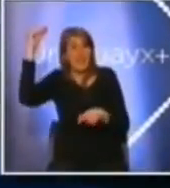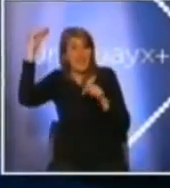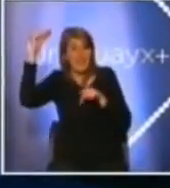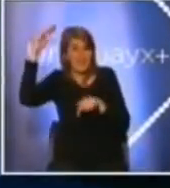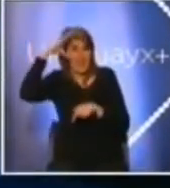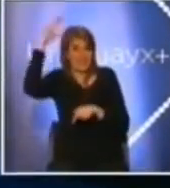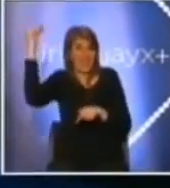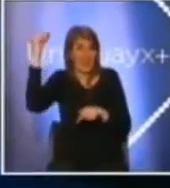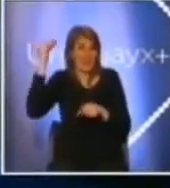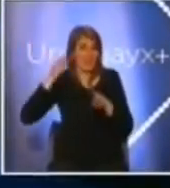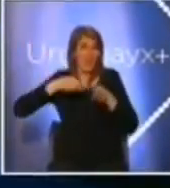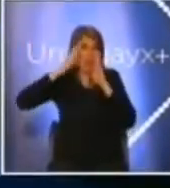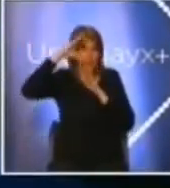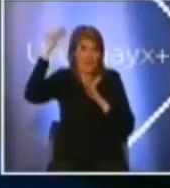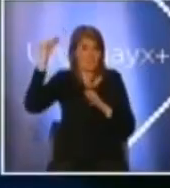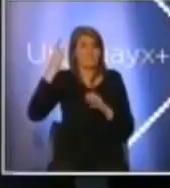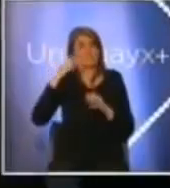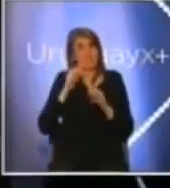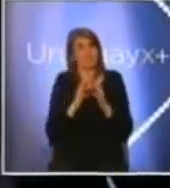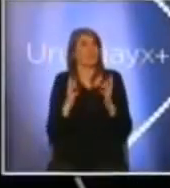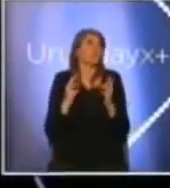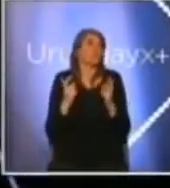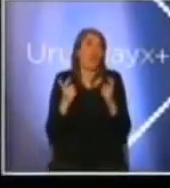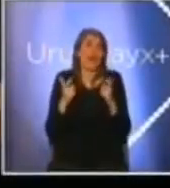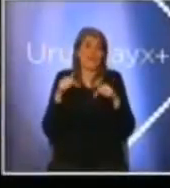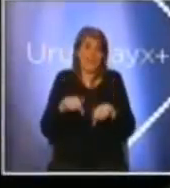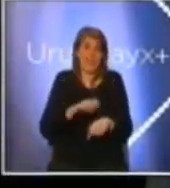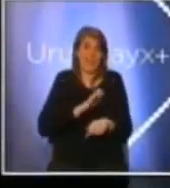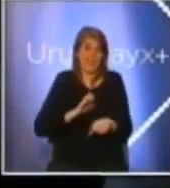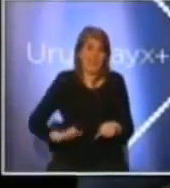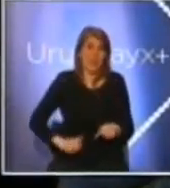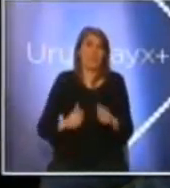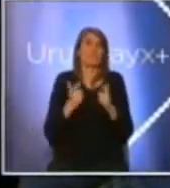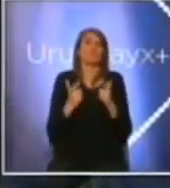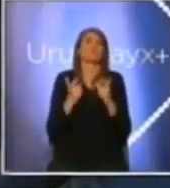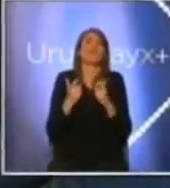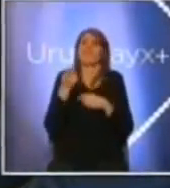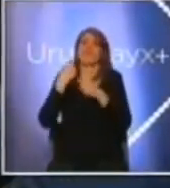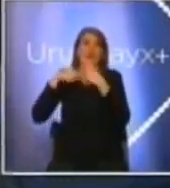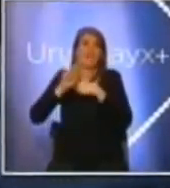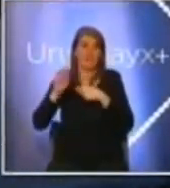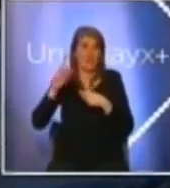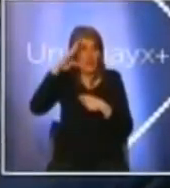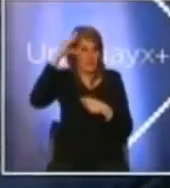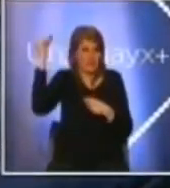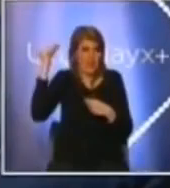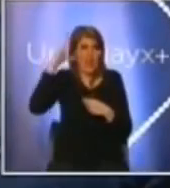por suerte en manos del Estado, por suerte sigue siendo Antel una empresa pública,